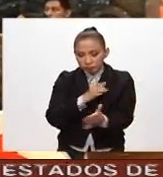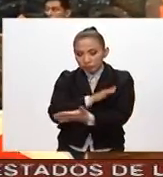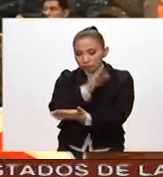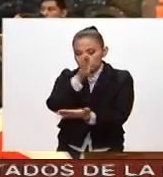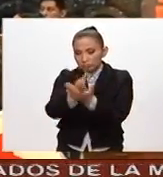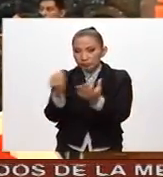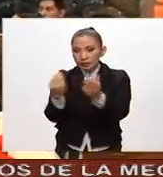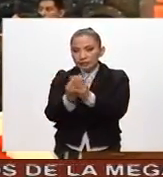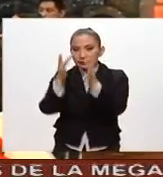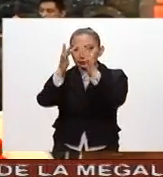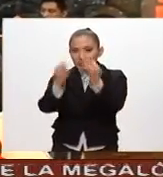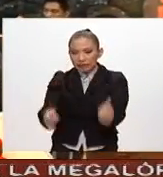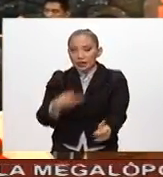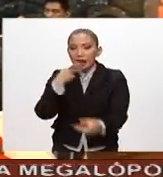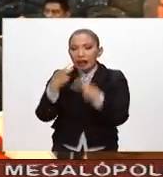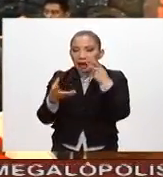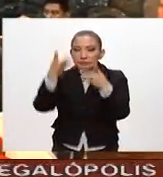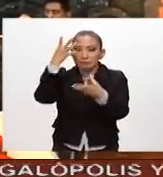dar clases de francés